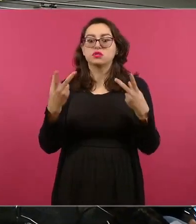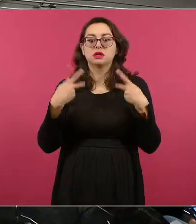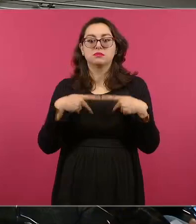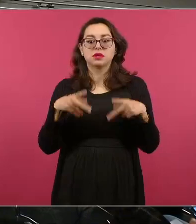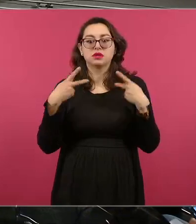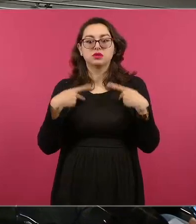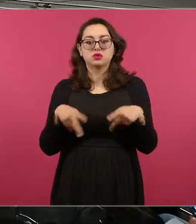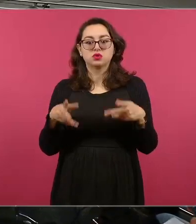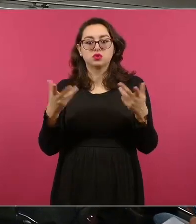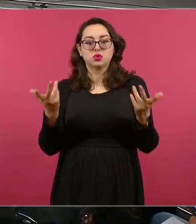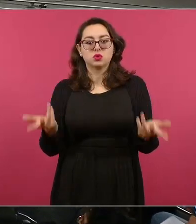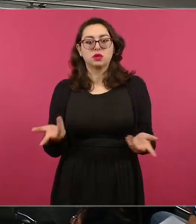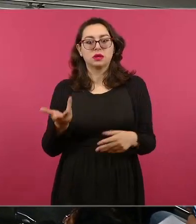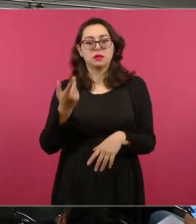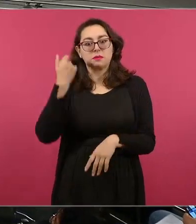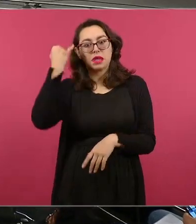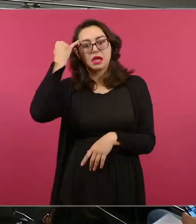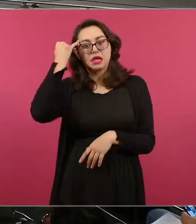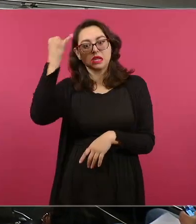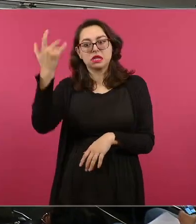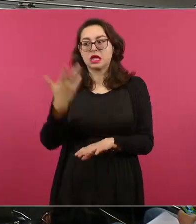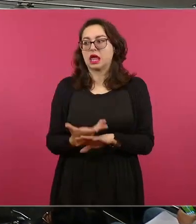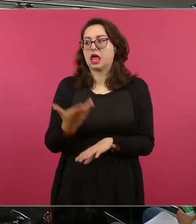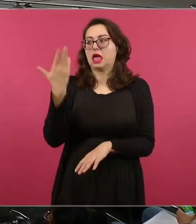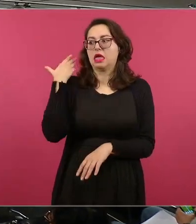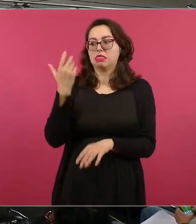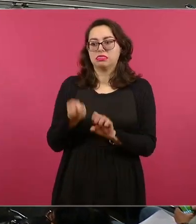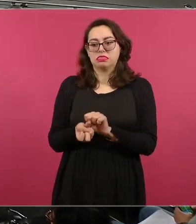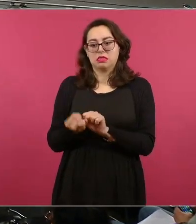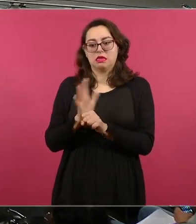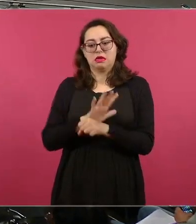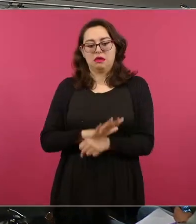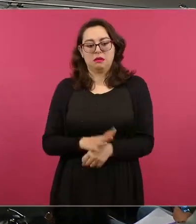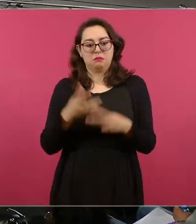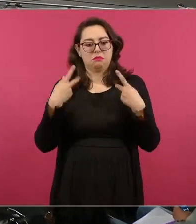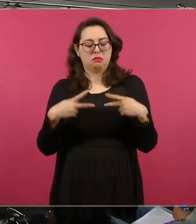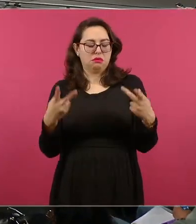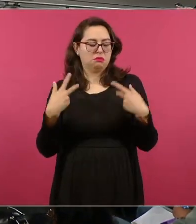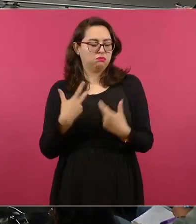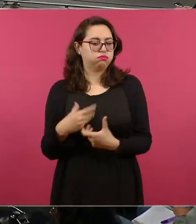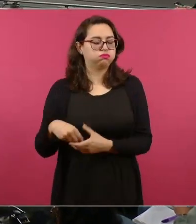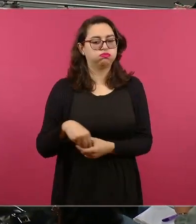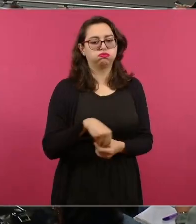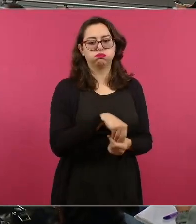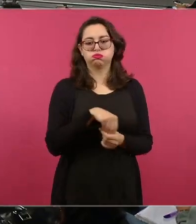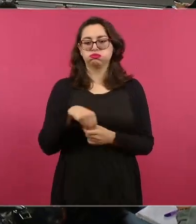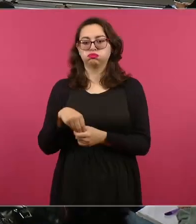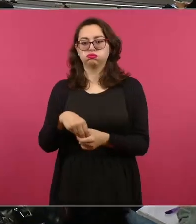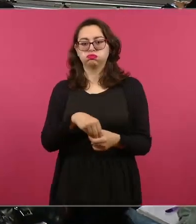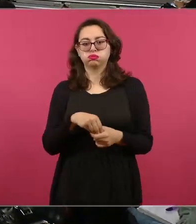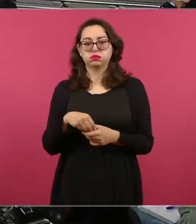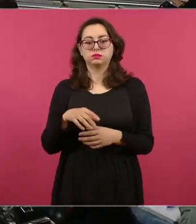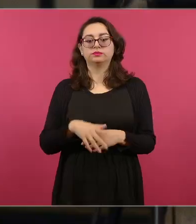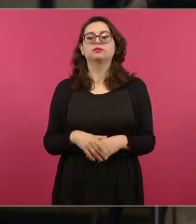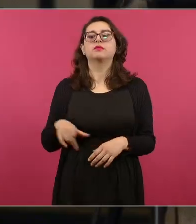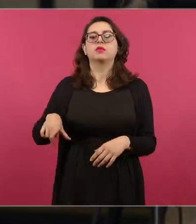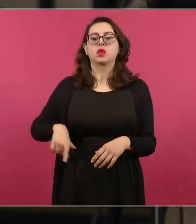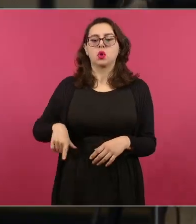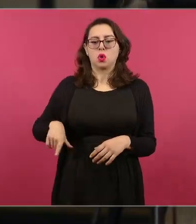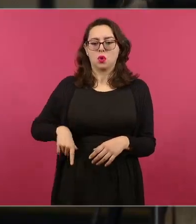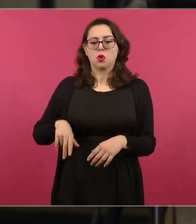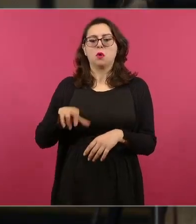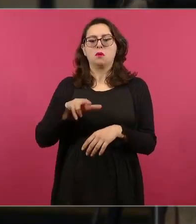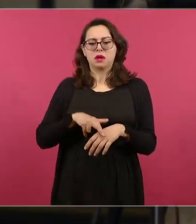pandemia, ah, hubiera visto usted cómo estaba la gente ahí. Era horroroso. Todo no hay, ayuda bastante. El gobernador ayuda,